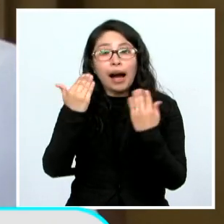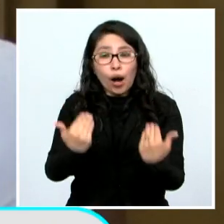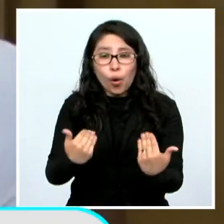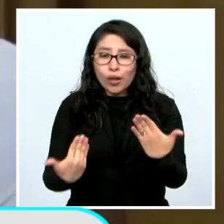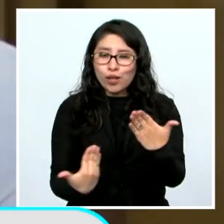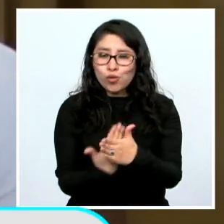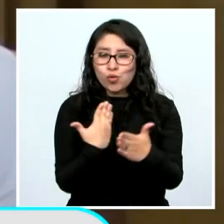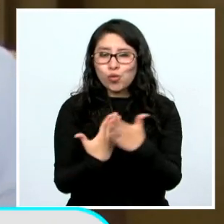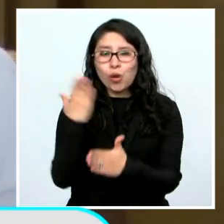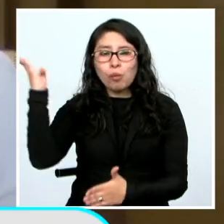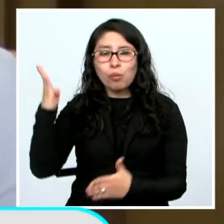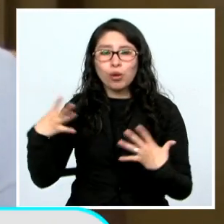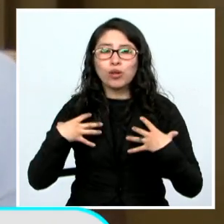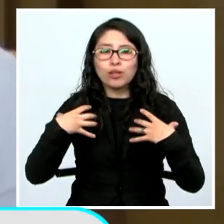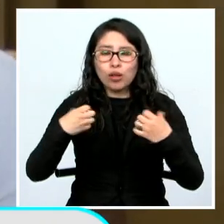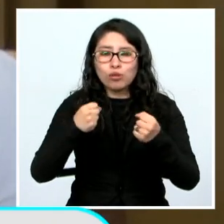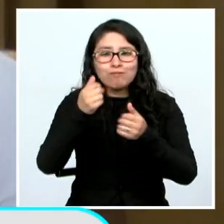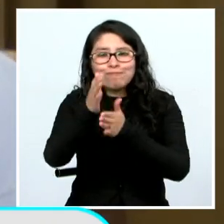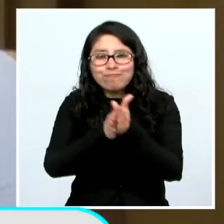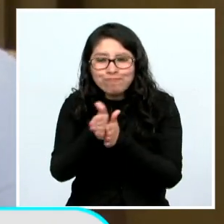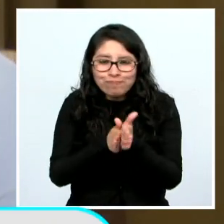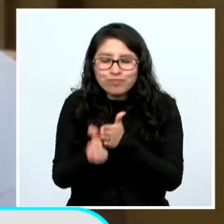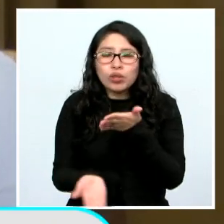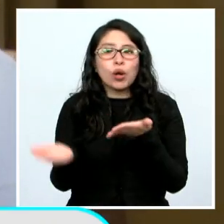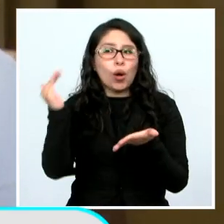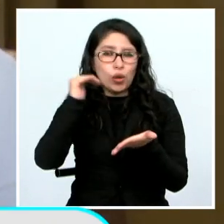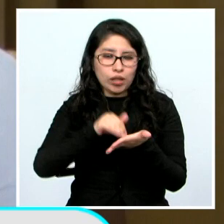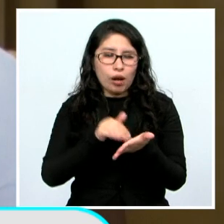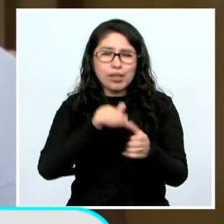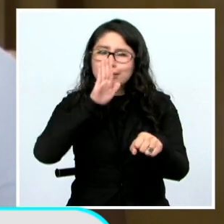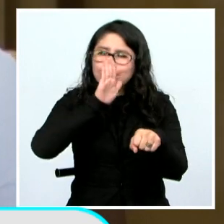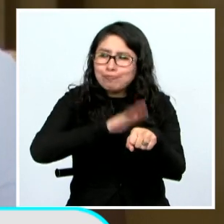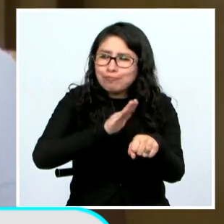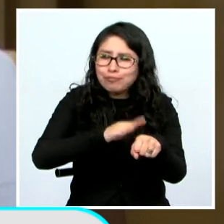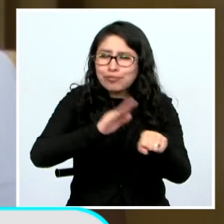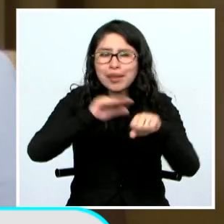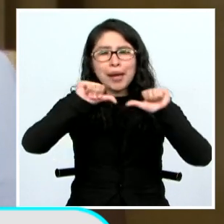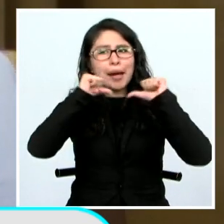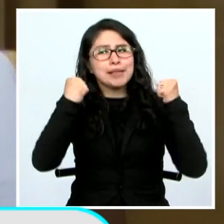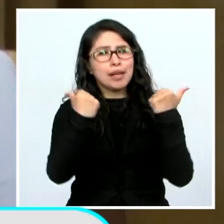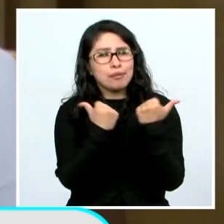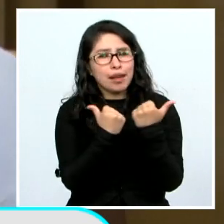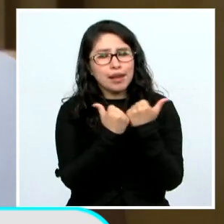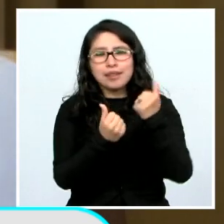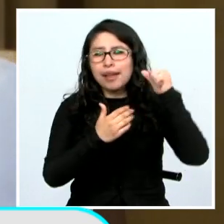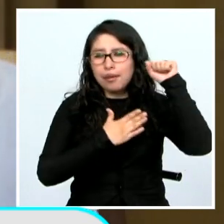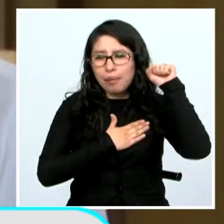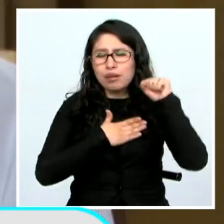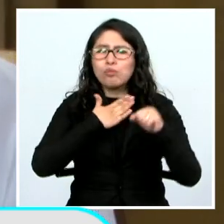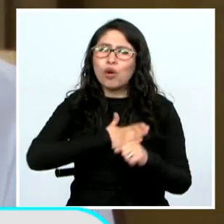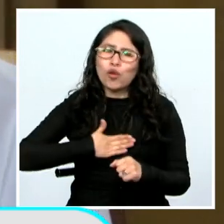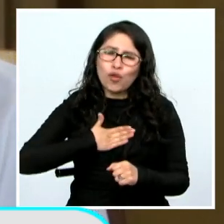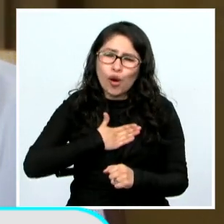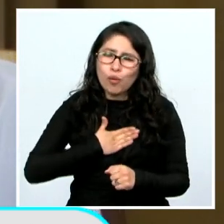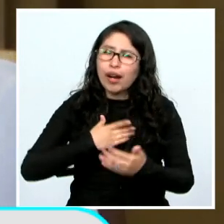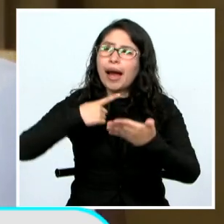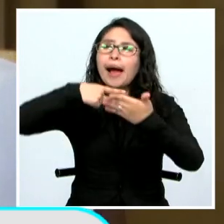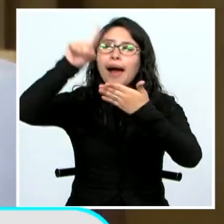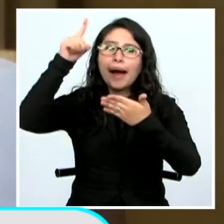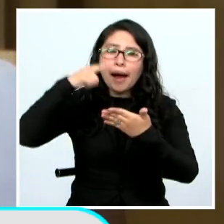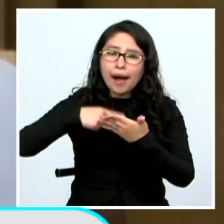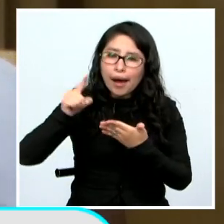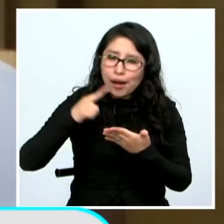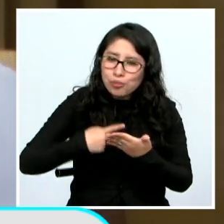Y aprovecho de nuevamente reflexionar a los parlamentarios del MAS. Liberen esos recursos